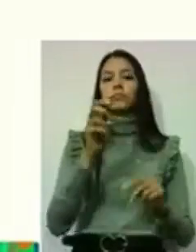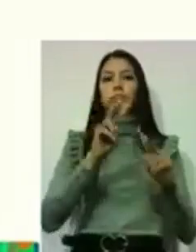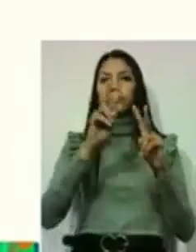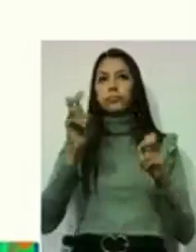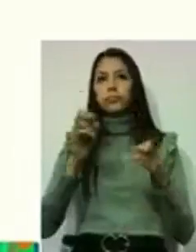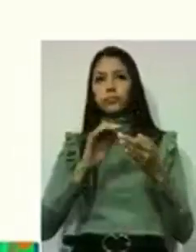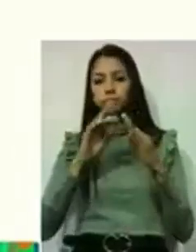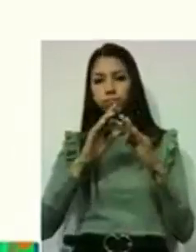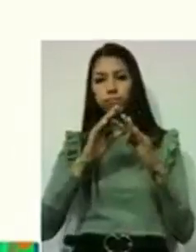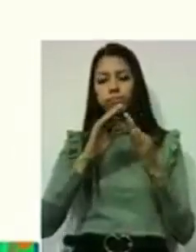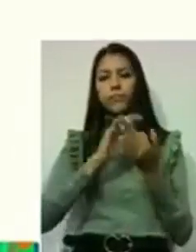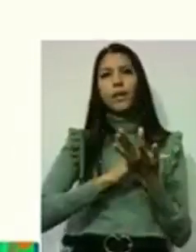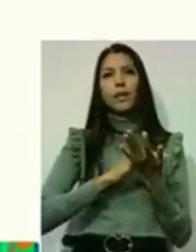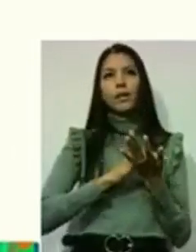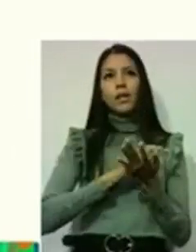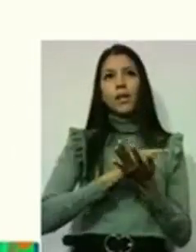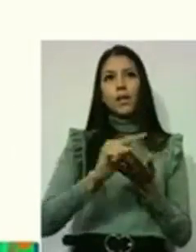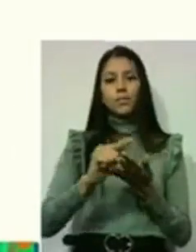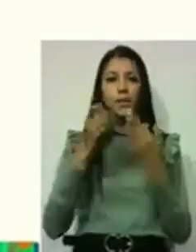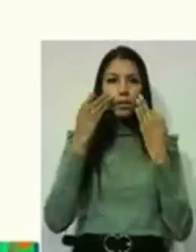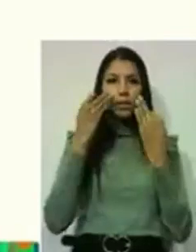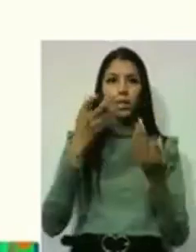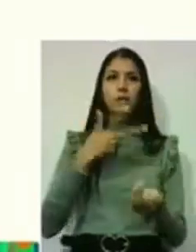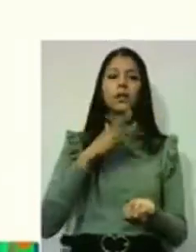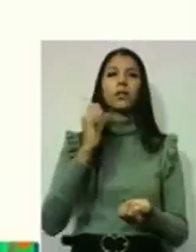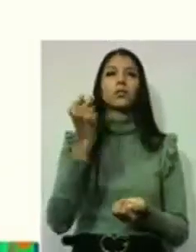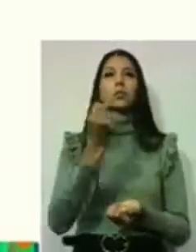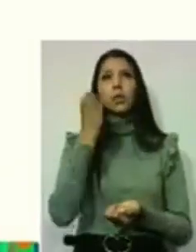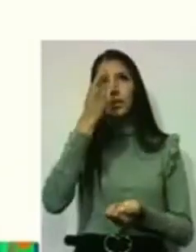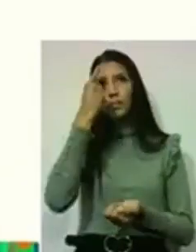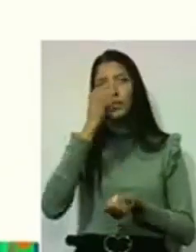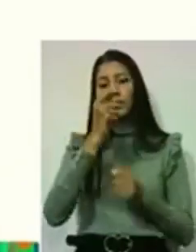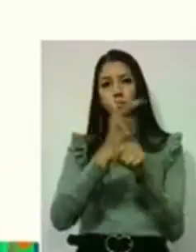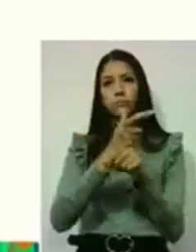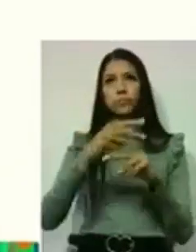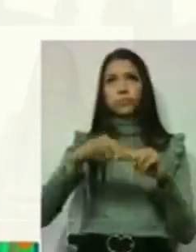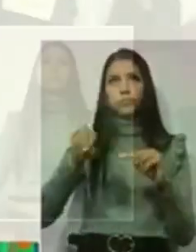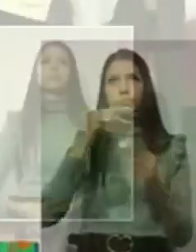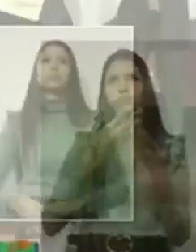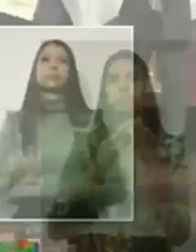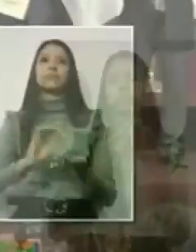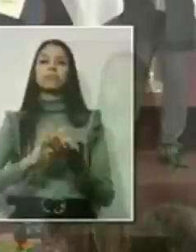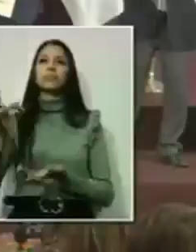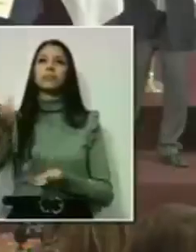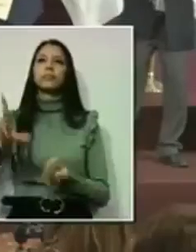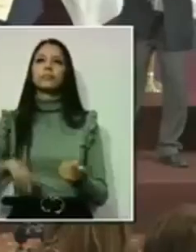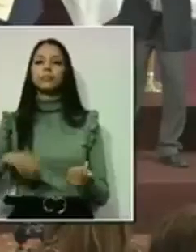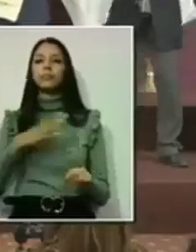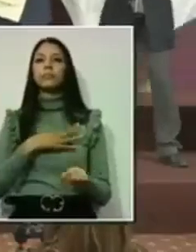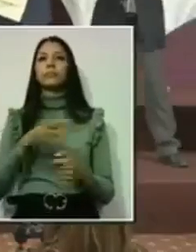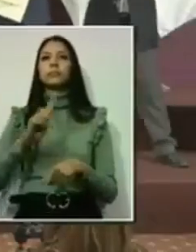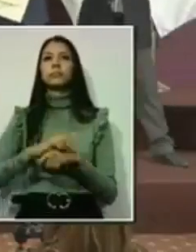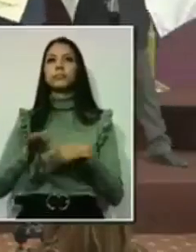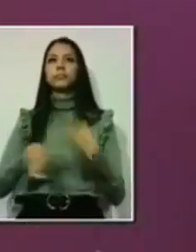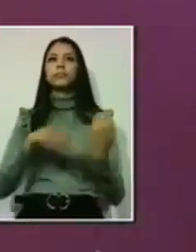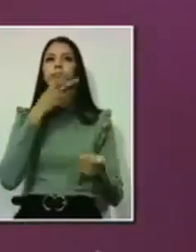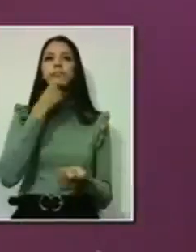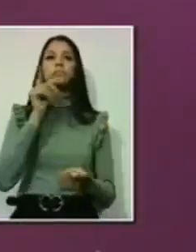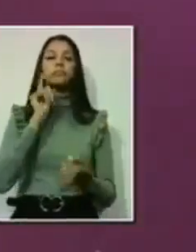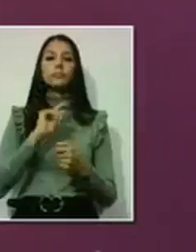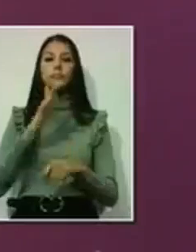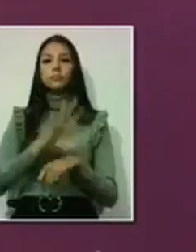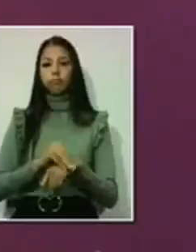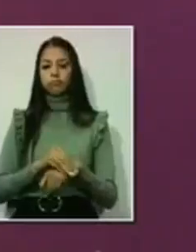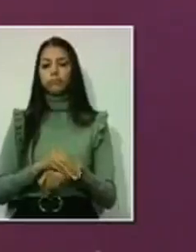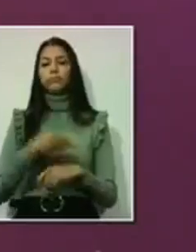tema de transparencia, pues quien tenga suerte va a encontrar boletos para poder acceder a ellos. Monroy García indicó que se han tenido registros